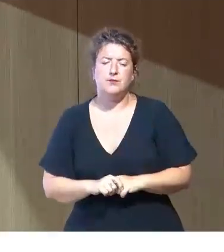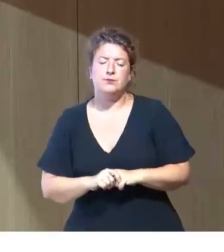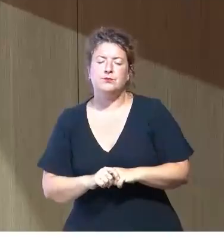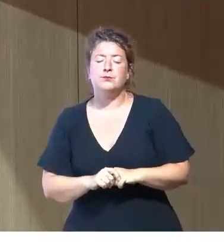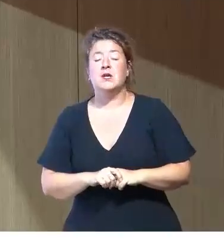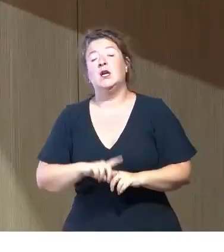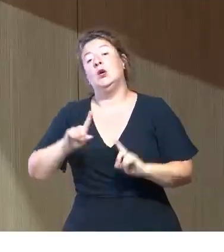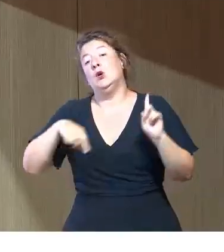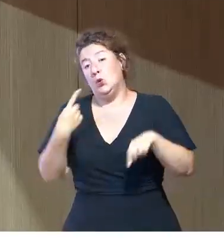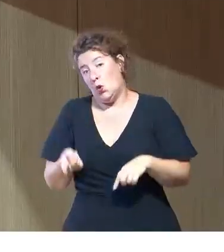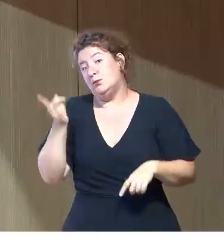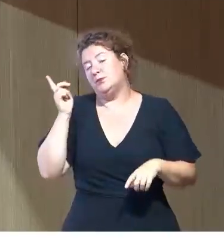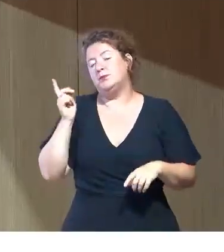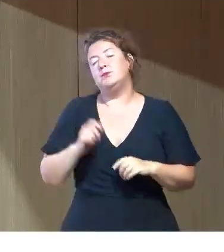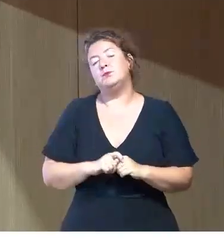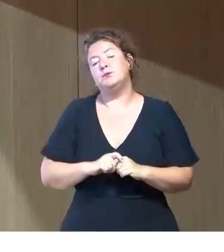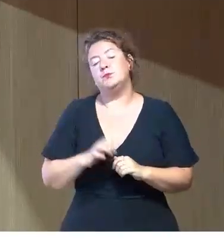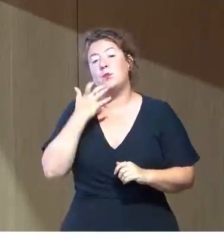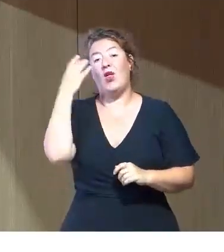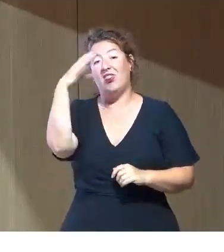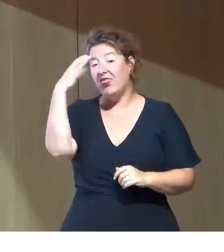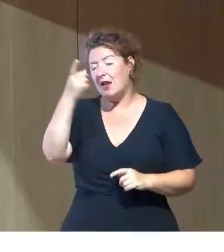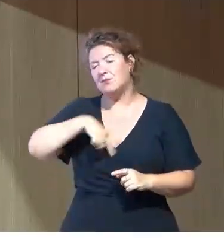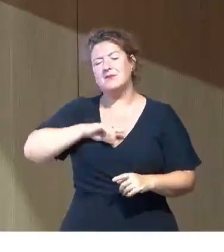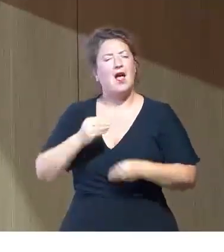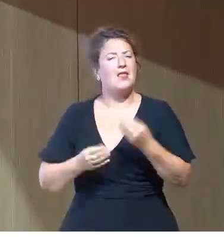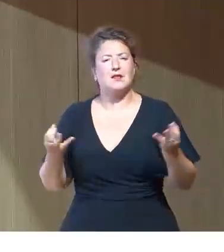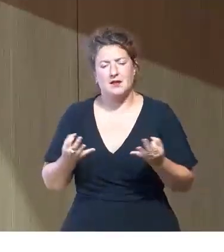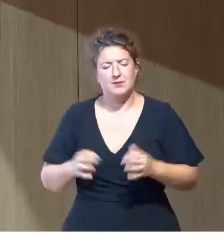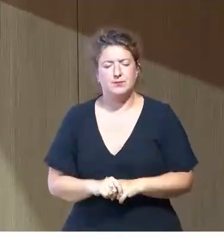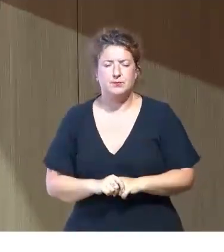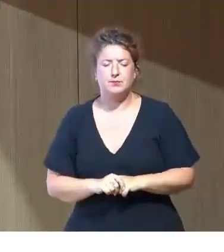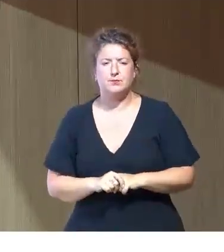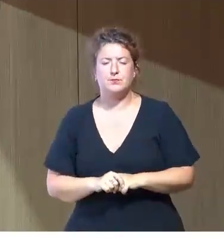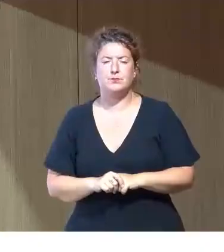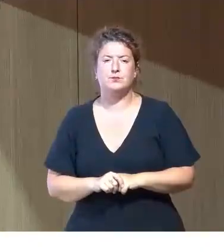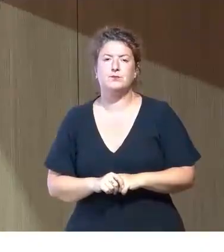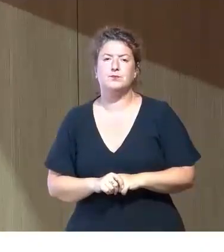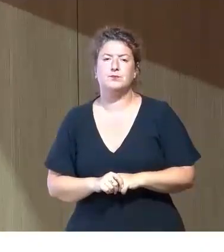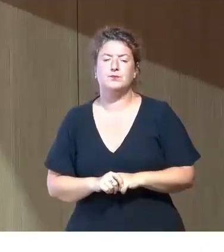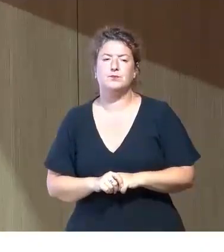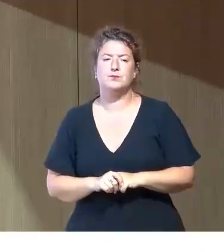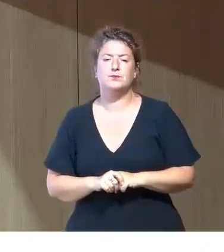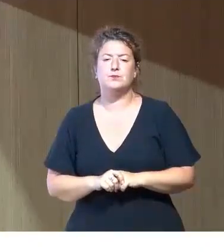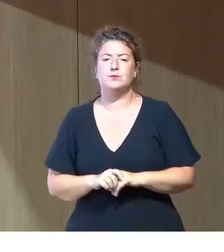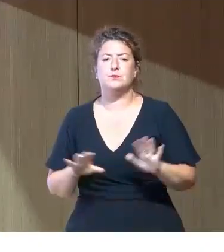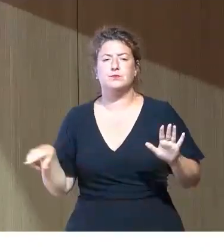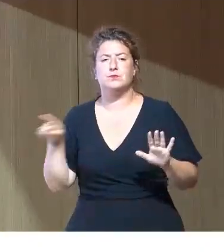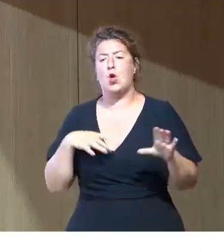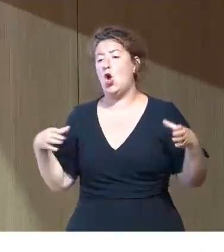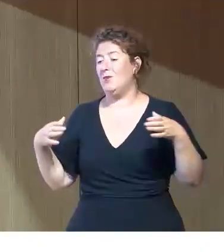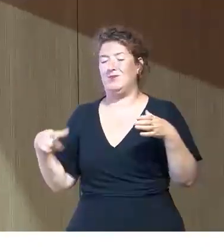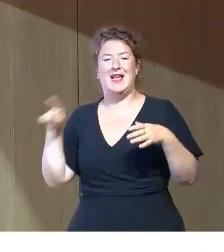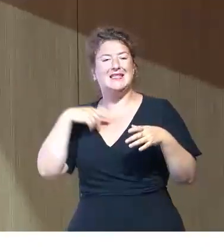desde entidades como el cermi lo que procuramos es este colectivo que muchas veces no tiene nada de